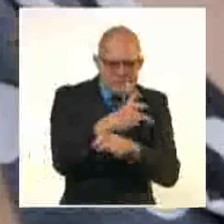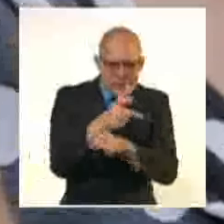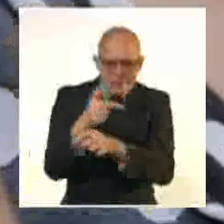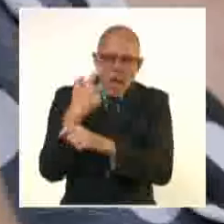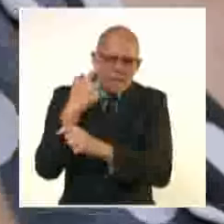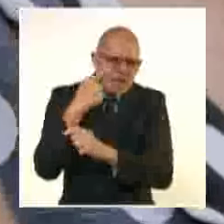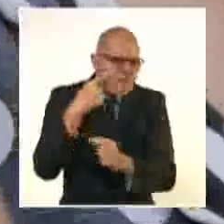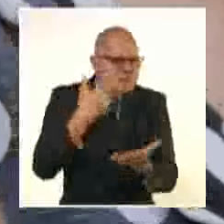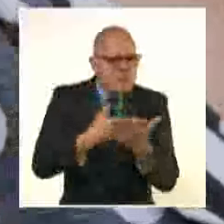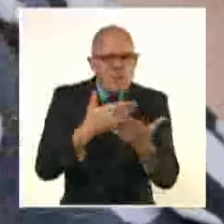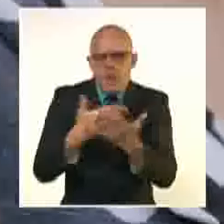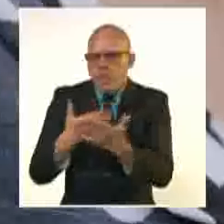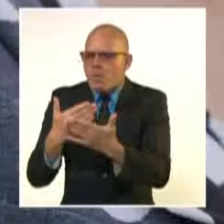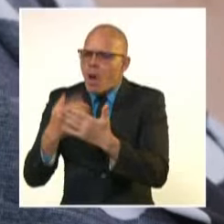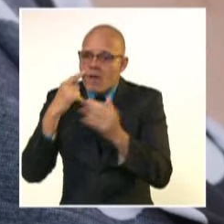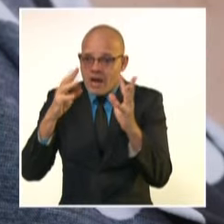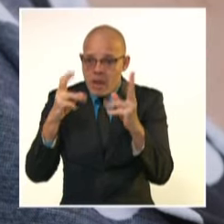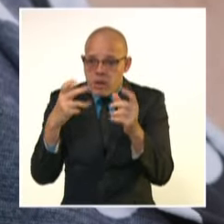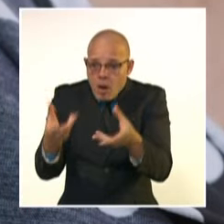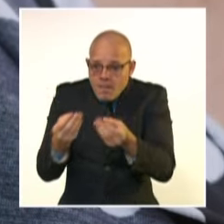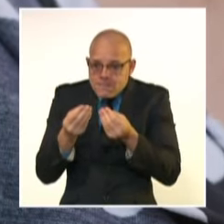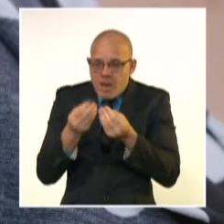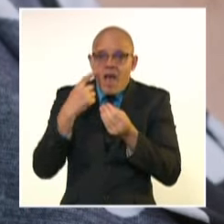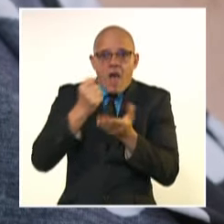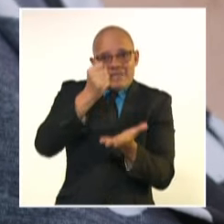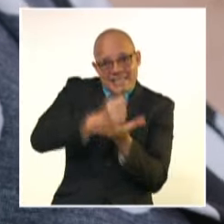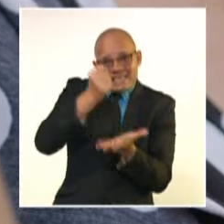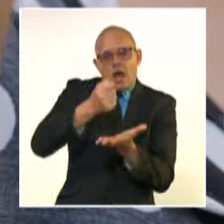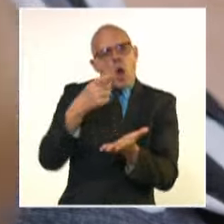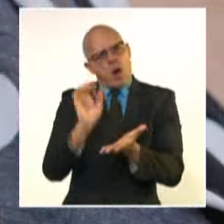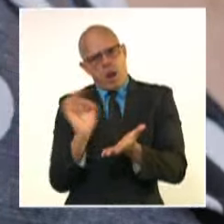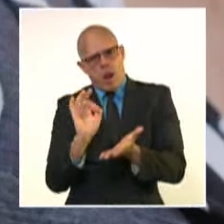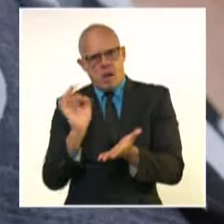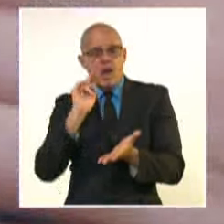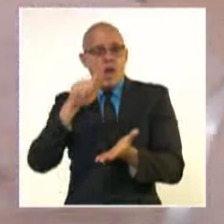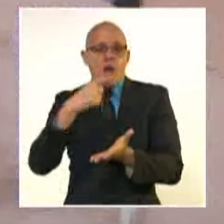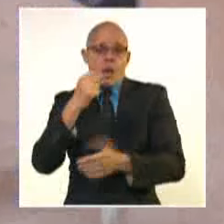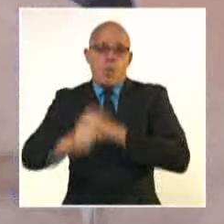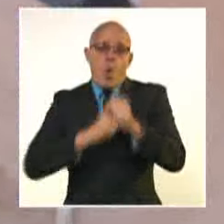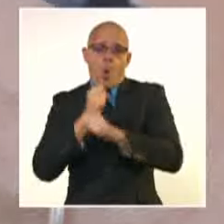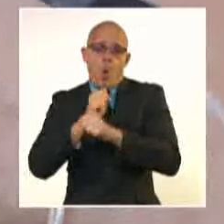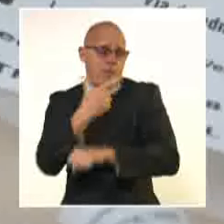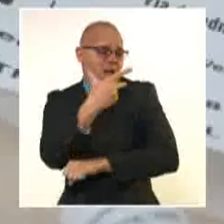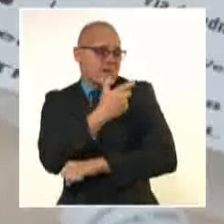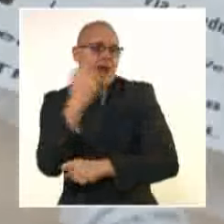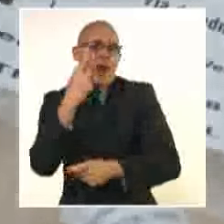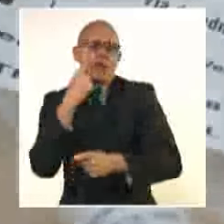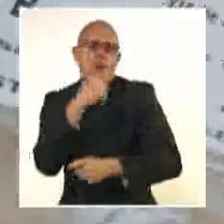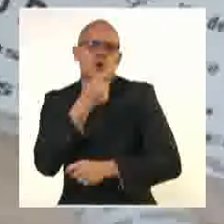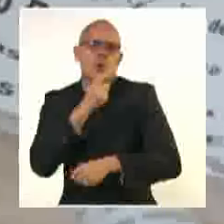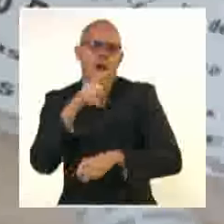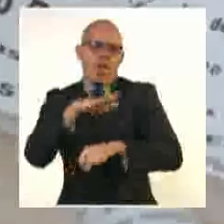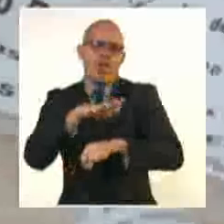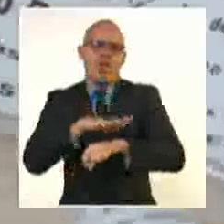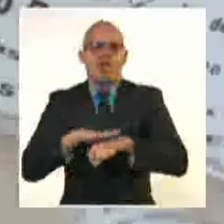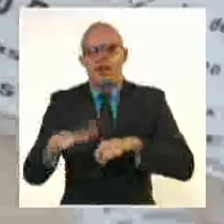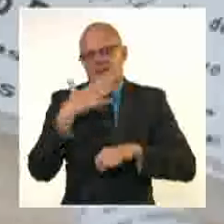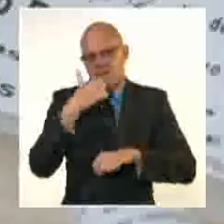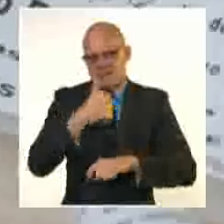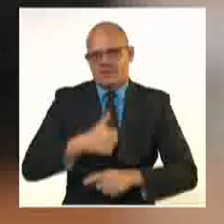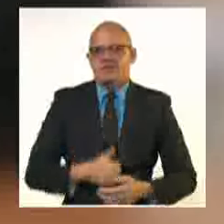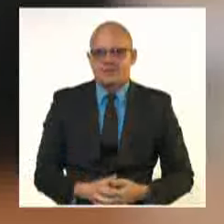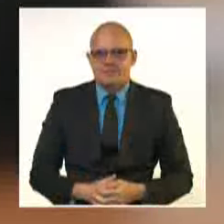su efecto terapéutico en la reducción del dolor y de las inflamaciones articulares persistentes durante la fase crónica del